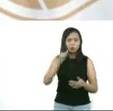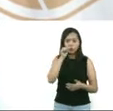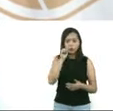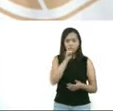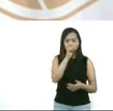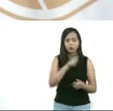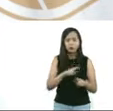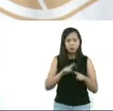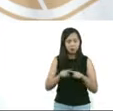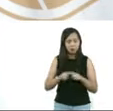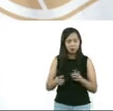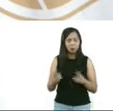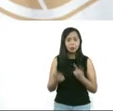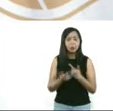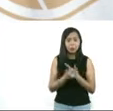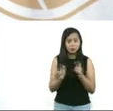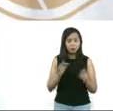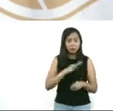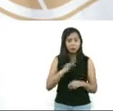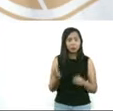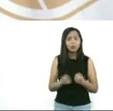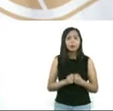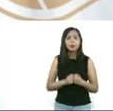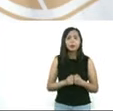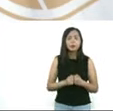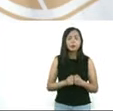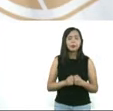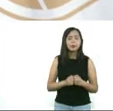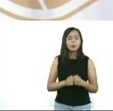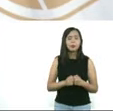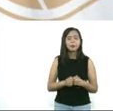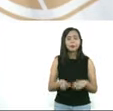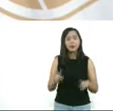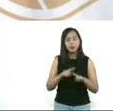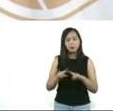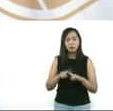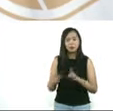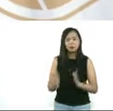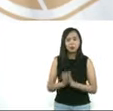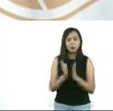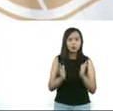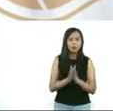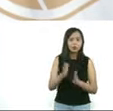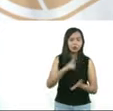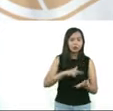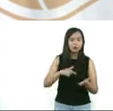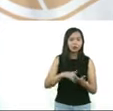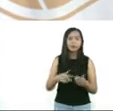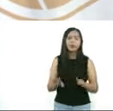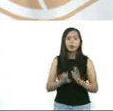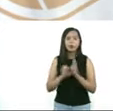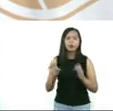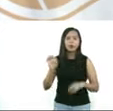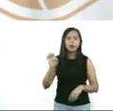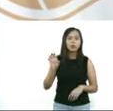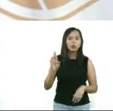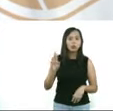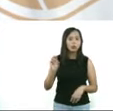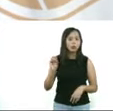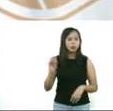desarrollos a través de un esquema de participación en cada uno de los estados. Europa,